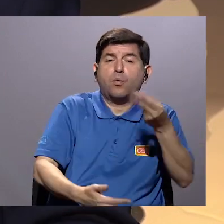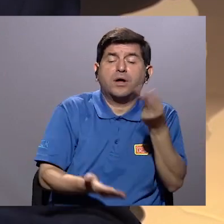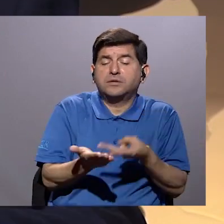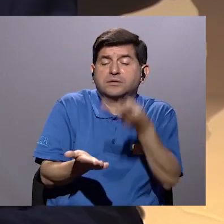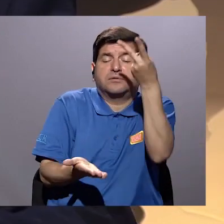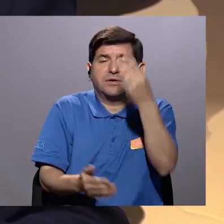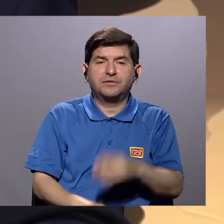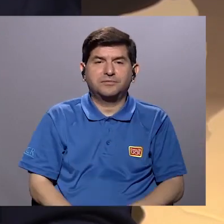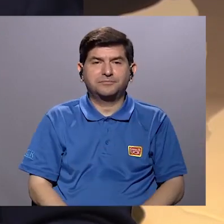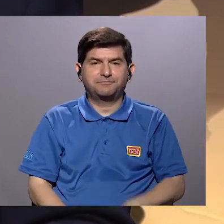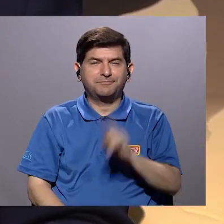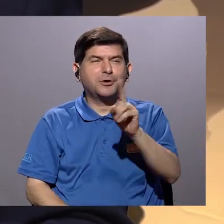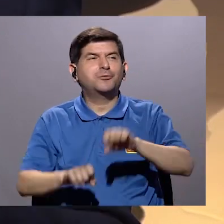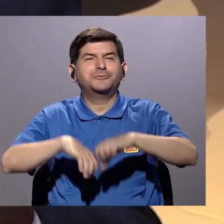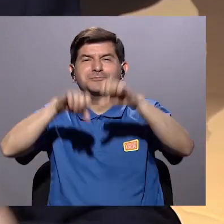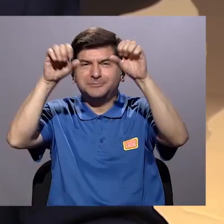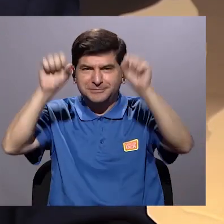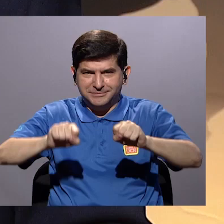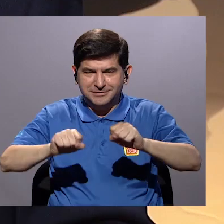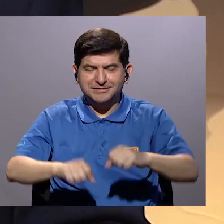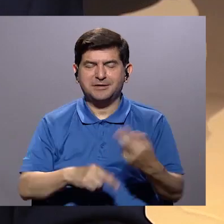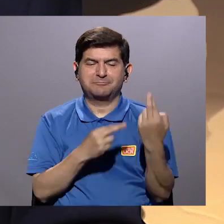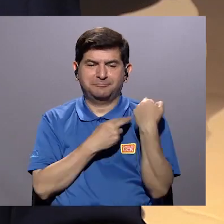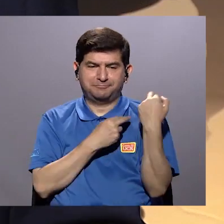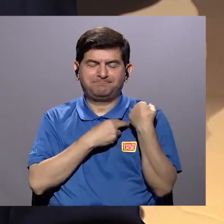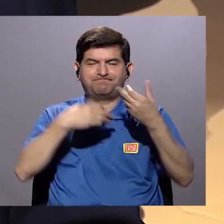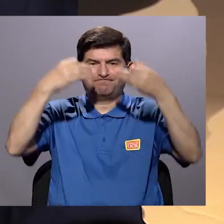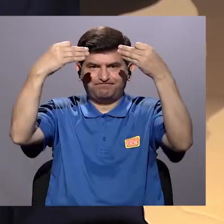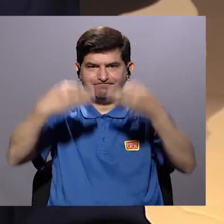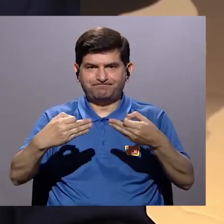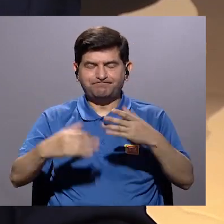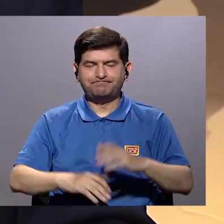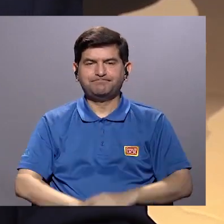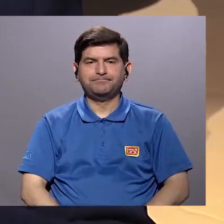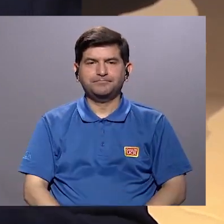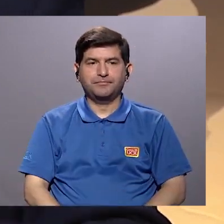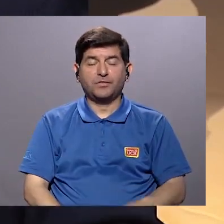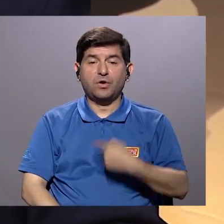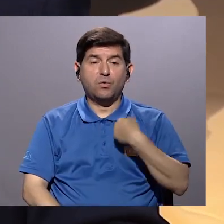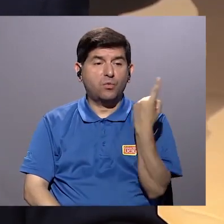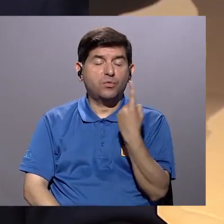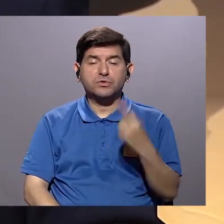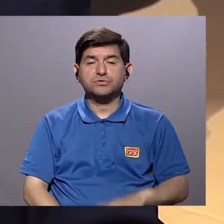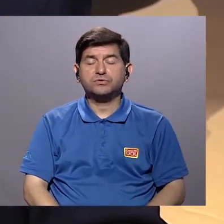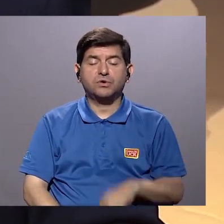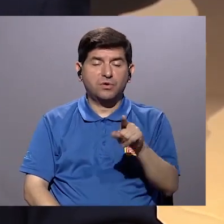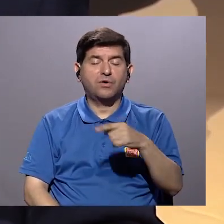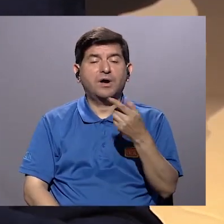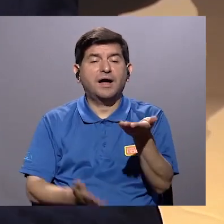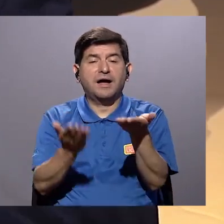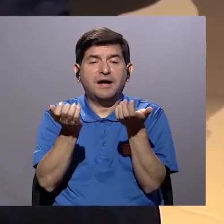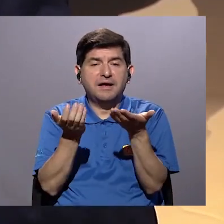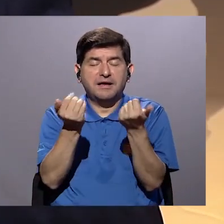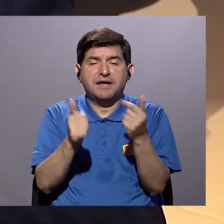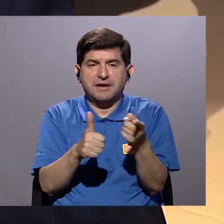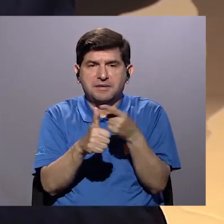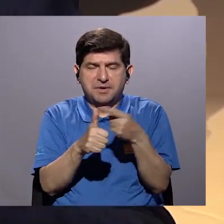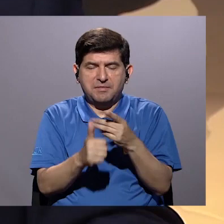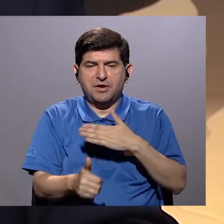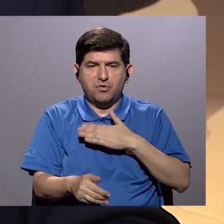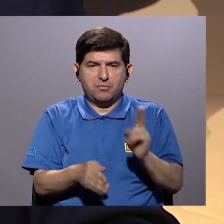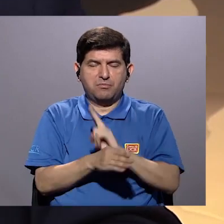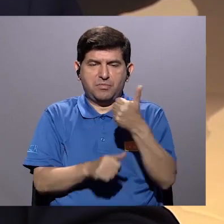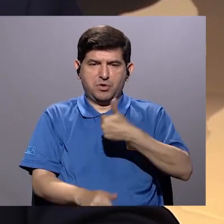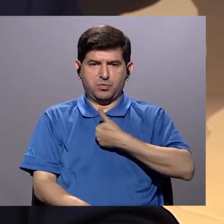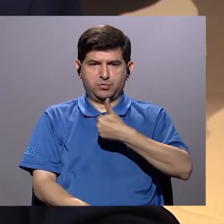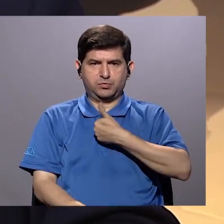que hay un sistema que es el que se va a encargar de tomar esas decisiones por usted. Uno nada más llega y programa y dice, yo quiero priorizar, por ejemplo, mi autoconsumo. Entonces